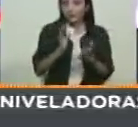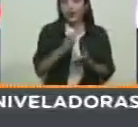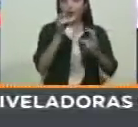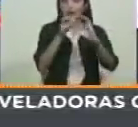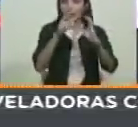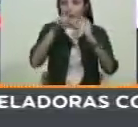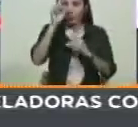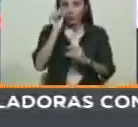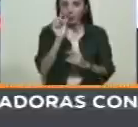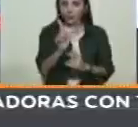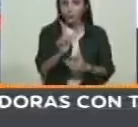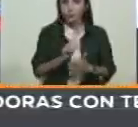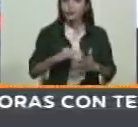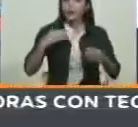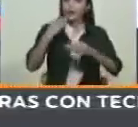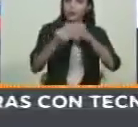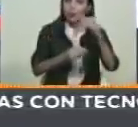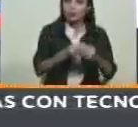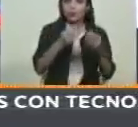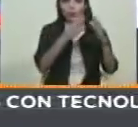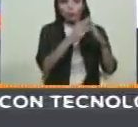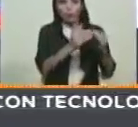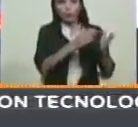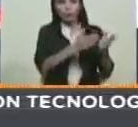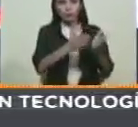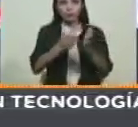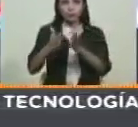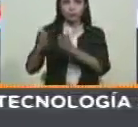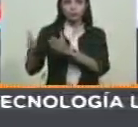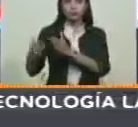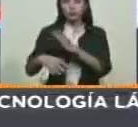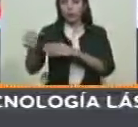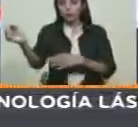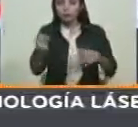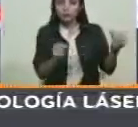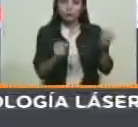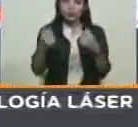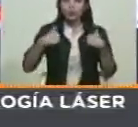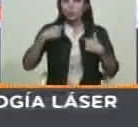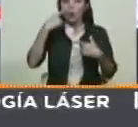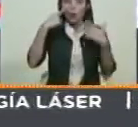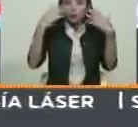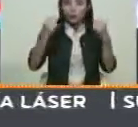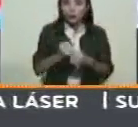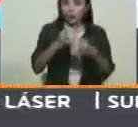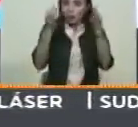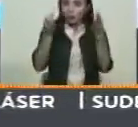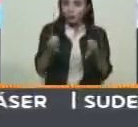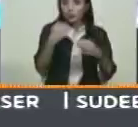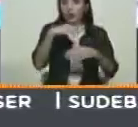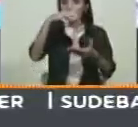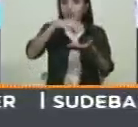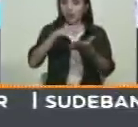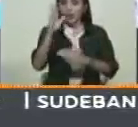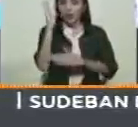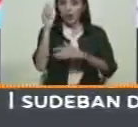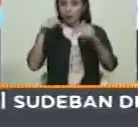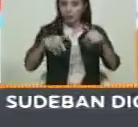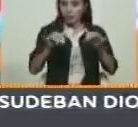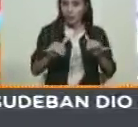si eso lo hacemos y lo hacemos bien yo estoy seguro que en estado lara